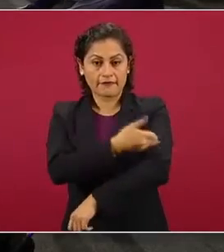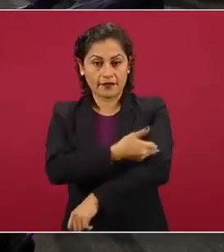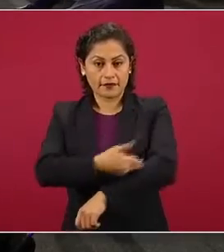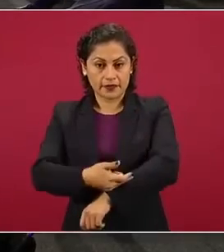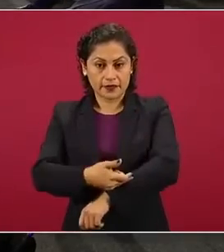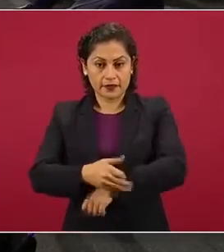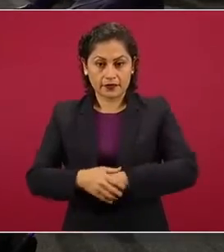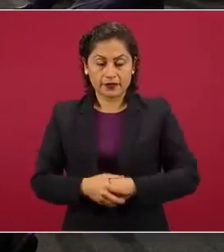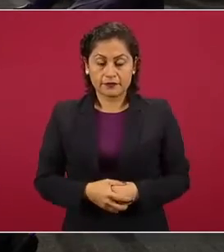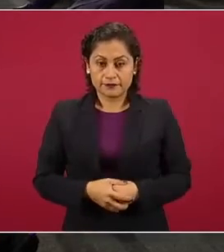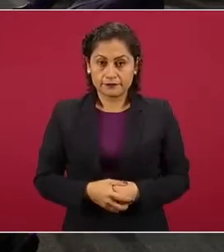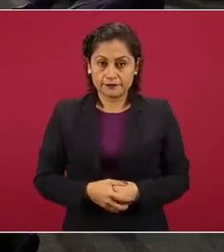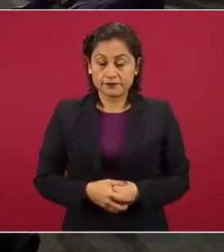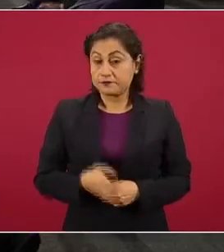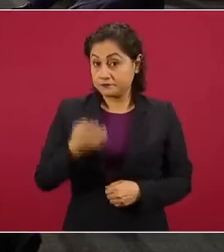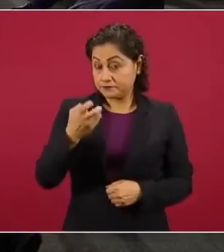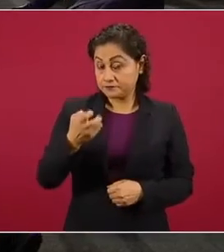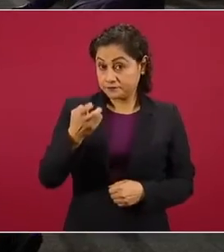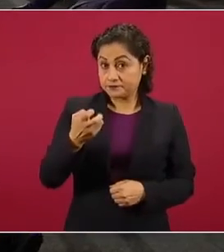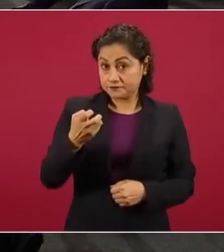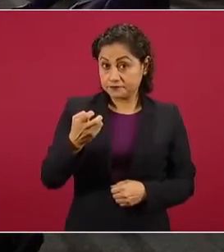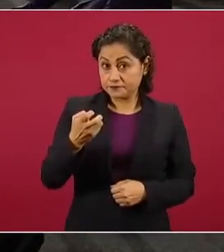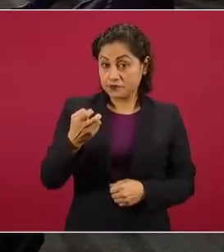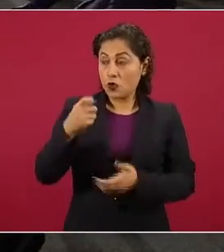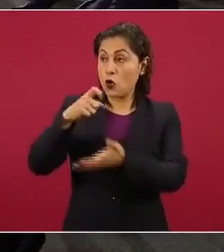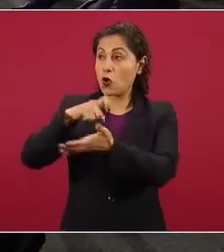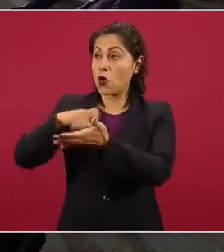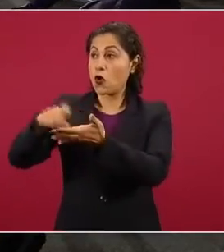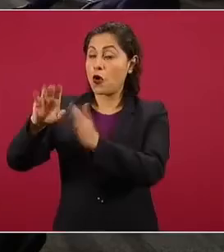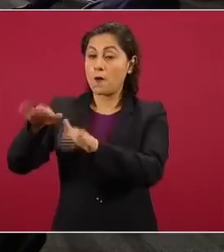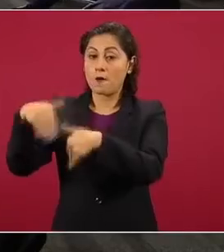Entonces, van a poder adquirir esos $1,000